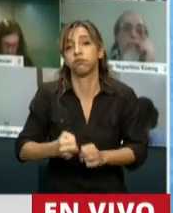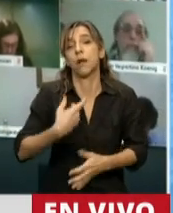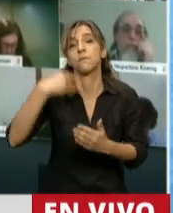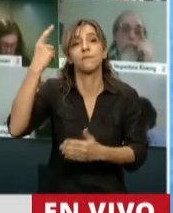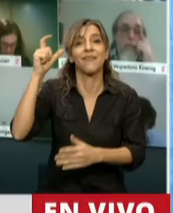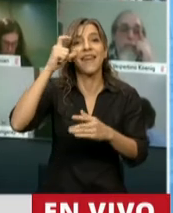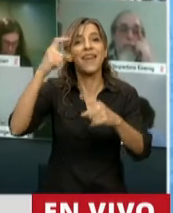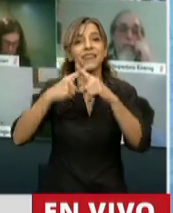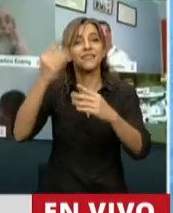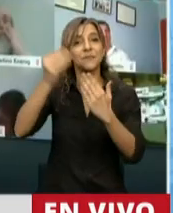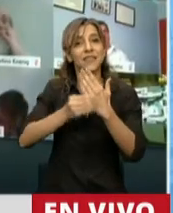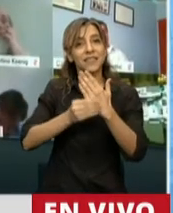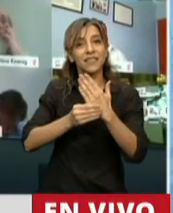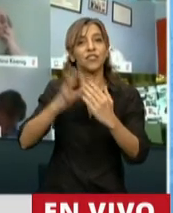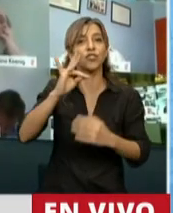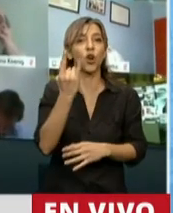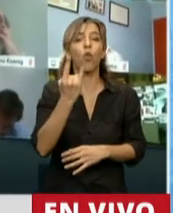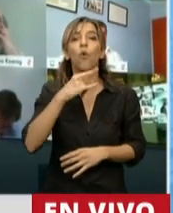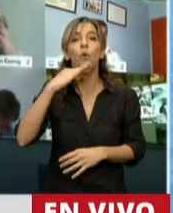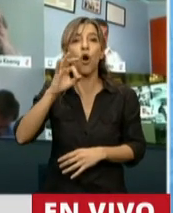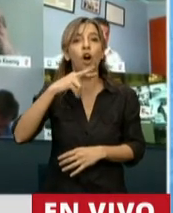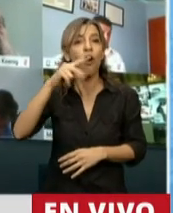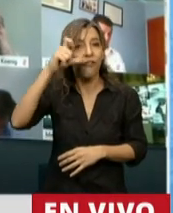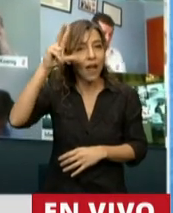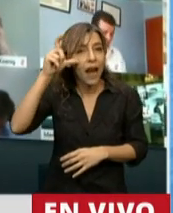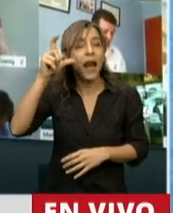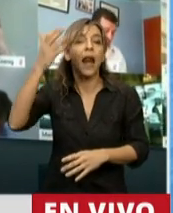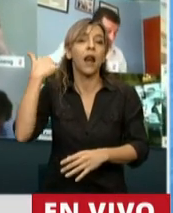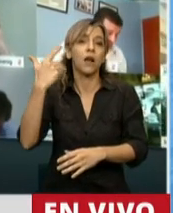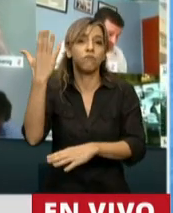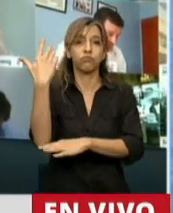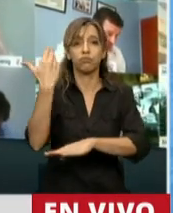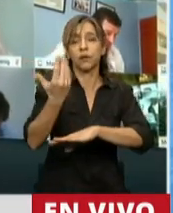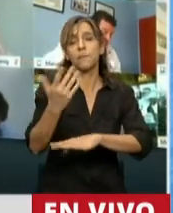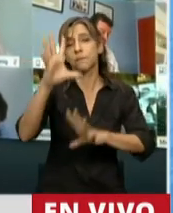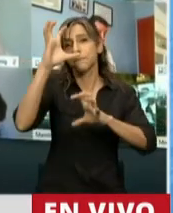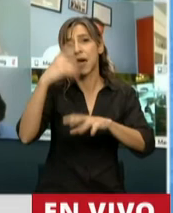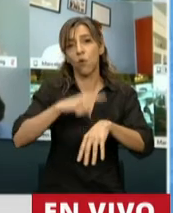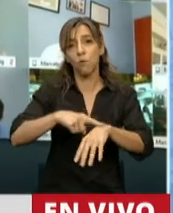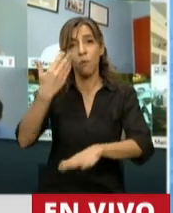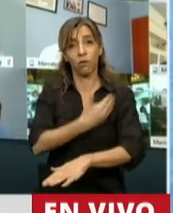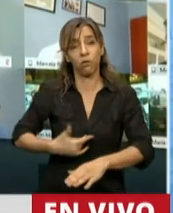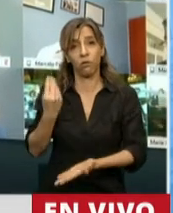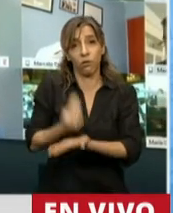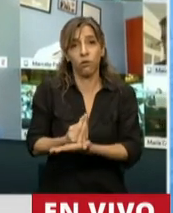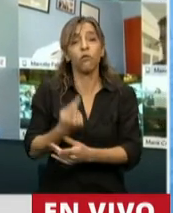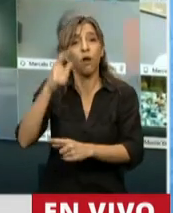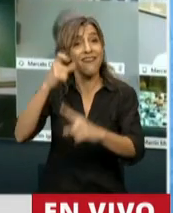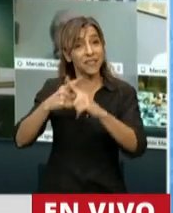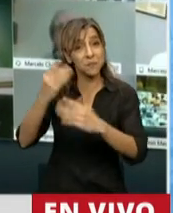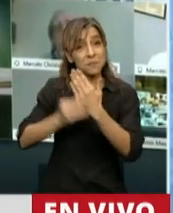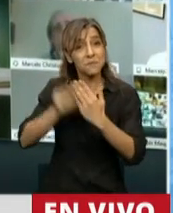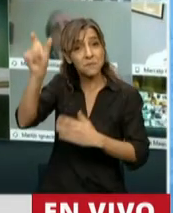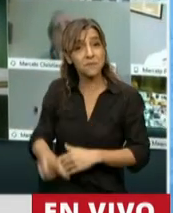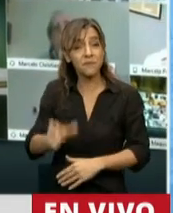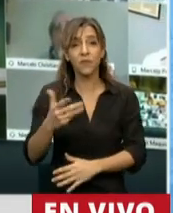mediados de 2016, cuando hacía poquitos meses que había asumido el gobierno anterior. En ese momento el exministro sostuvo ante una